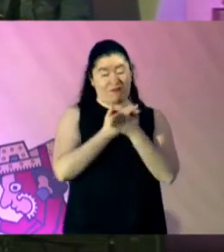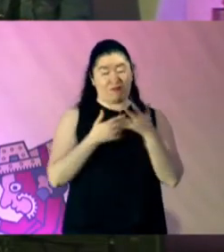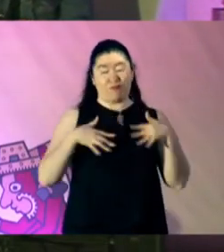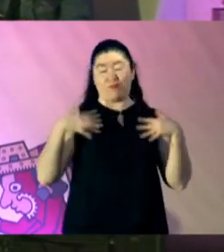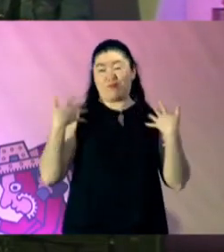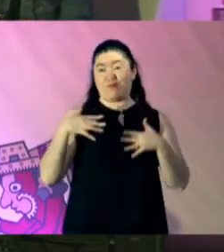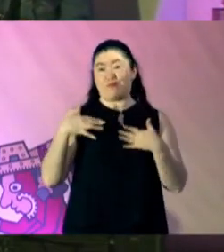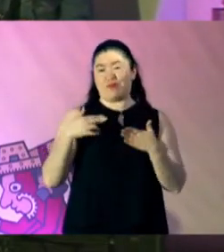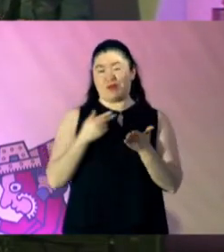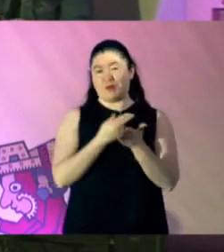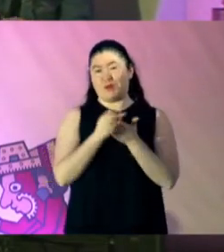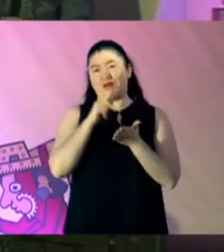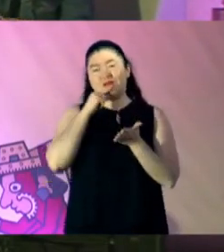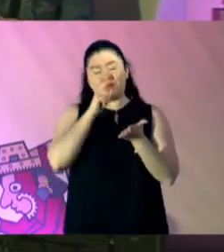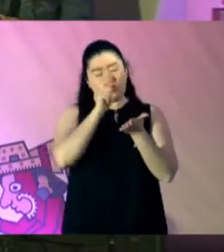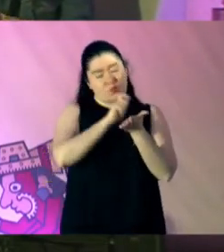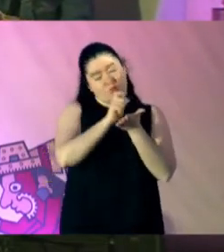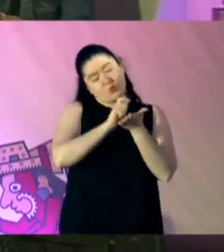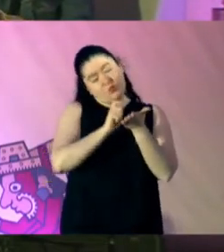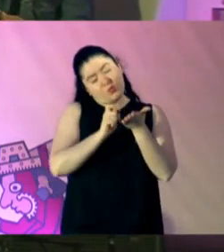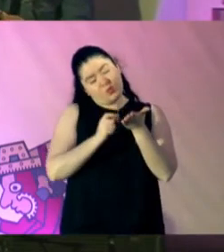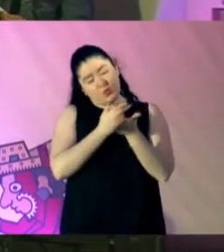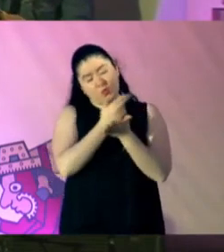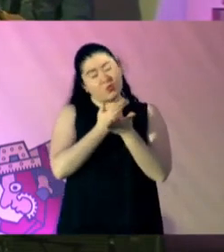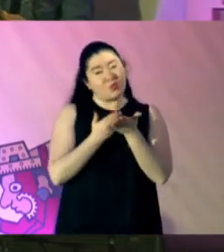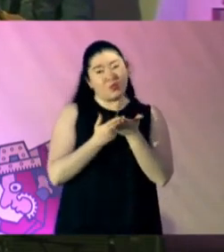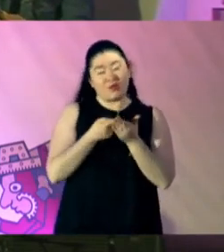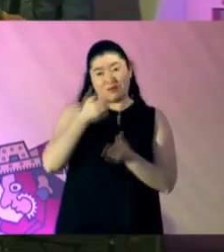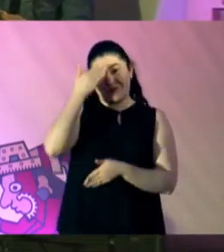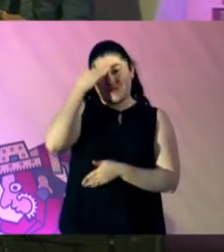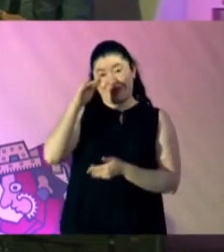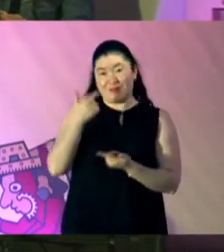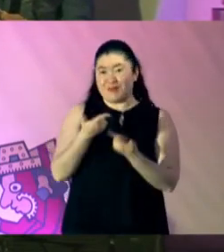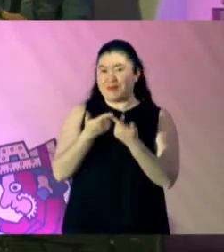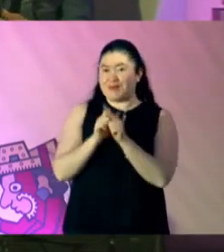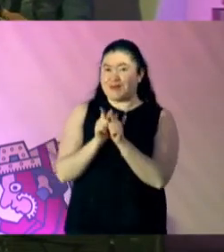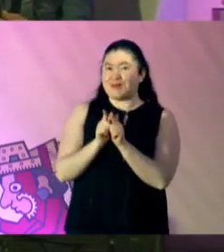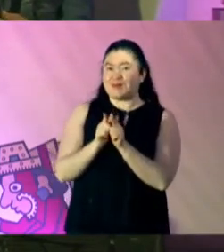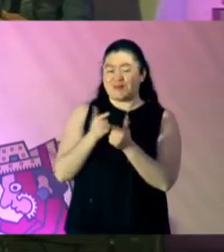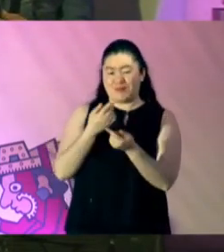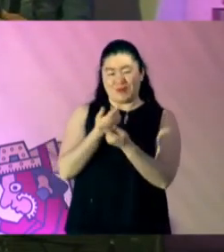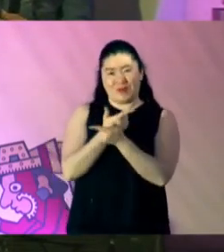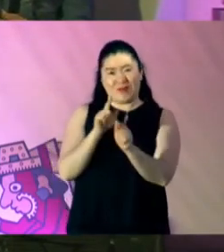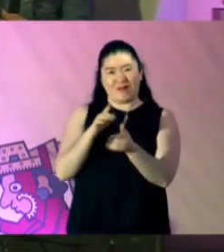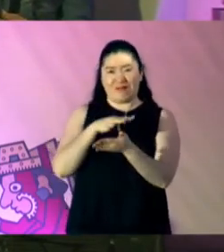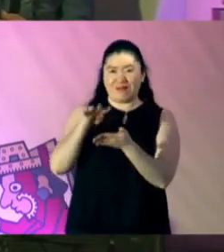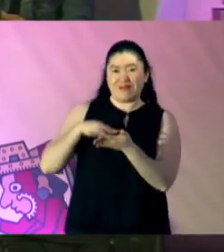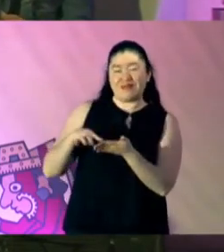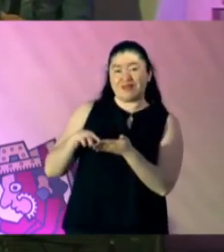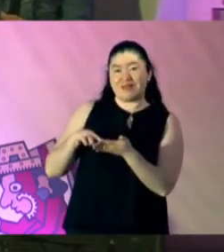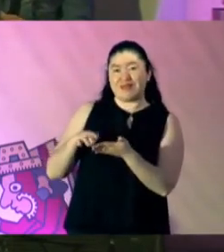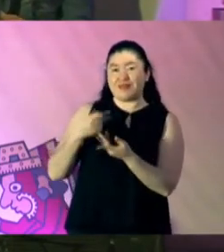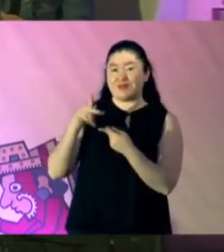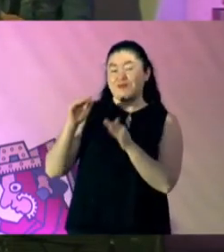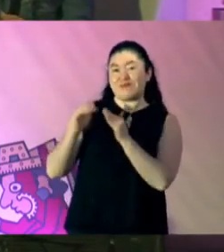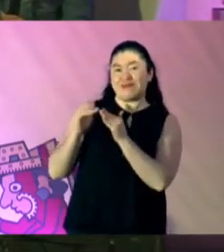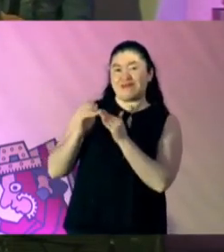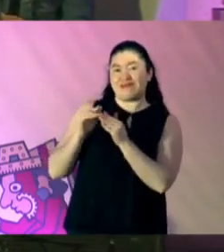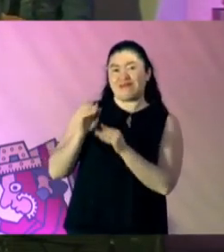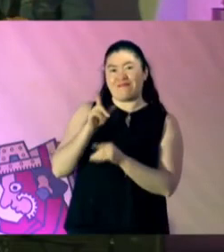al lápiz así que como se van ya que como siempre saben la brigada de su casa la feria del libro su casa bienvenidos muchas